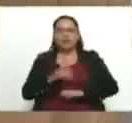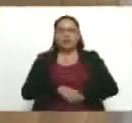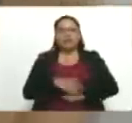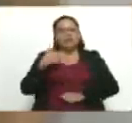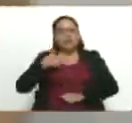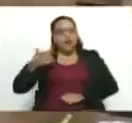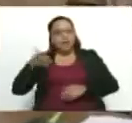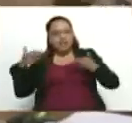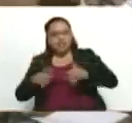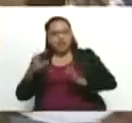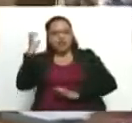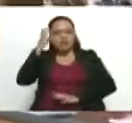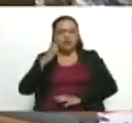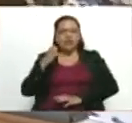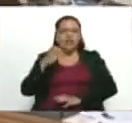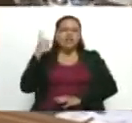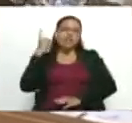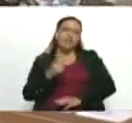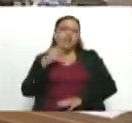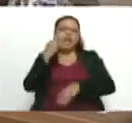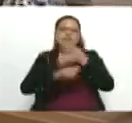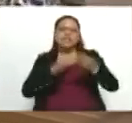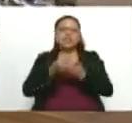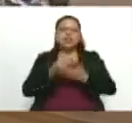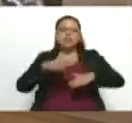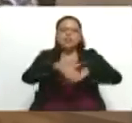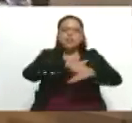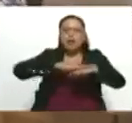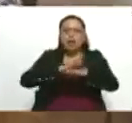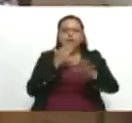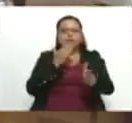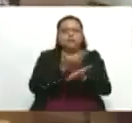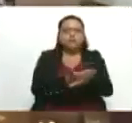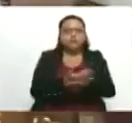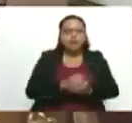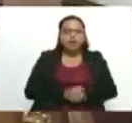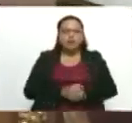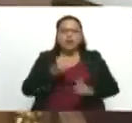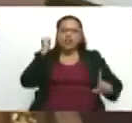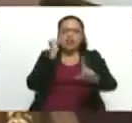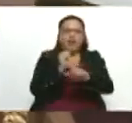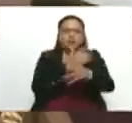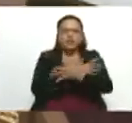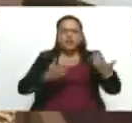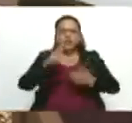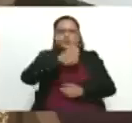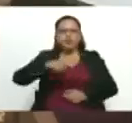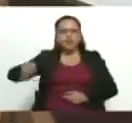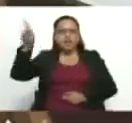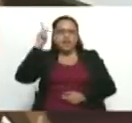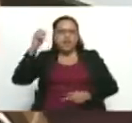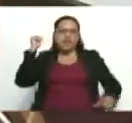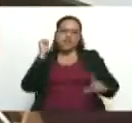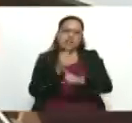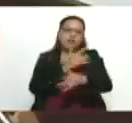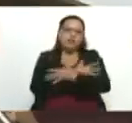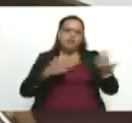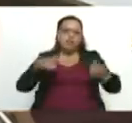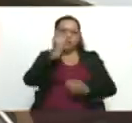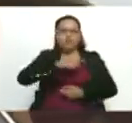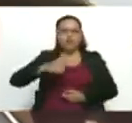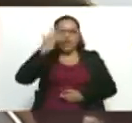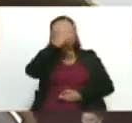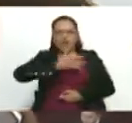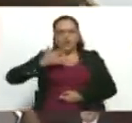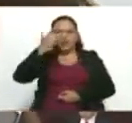europeo tendría que pedir disculpas por el asesinato de millones de indígenas, por el asesinato de millones de africanos.